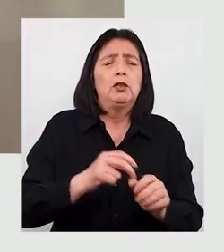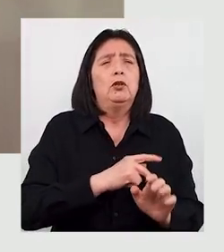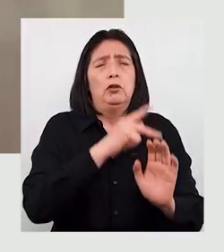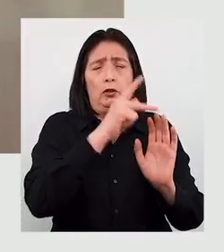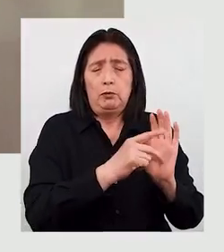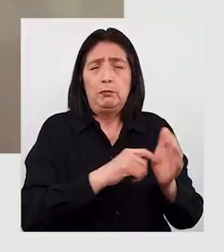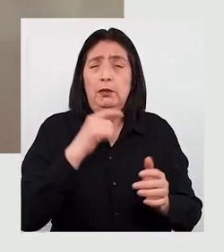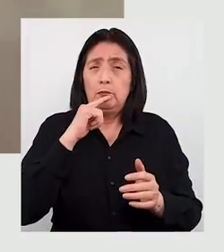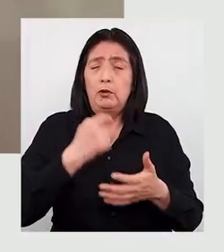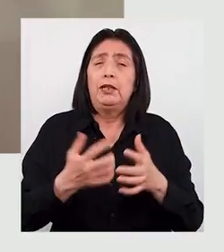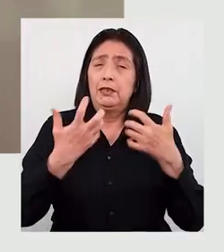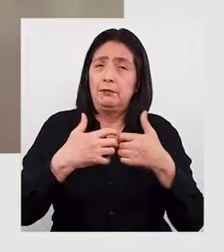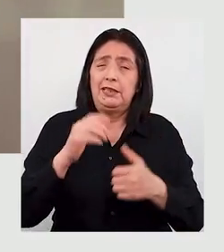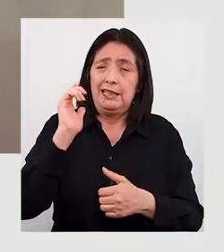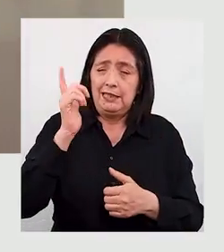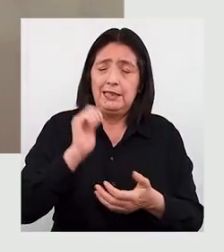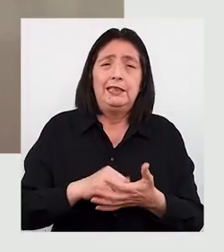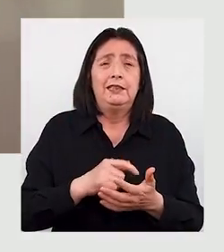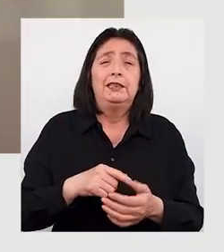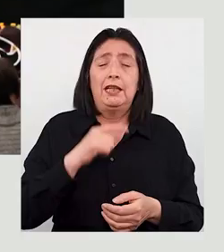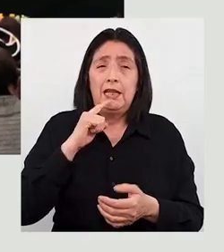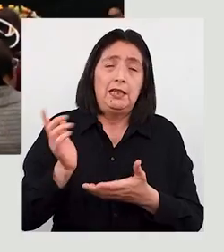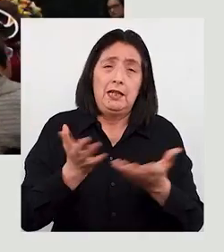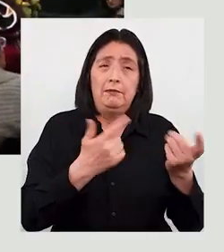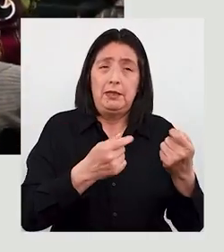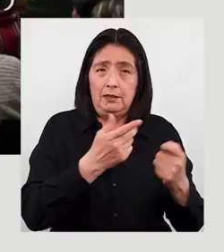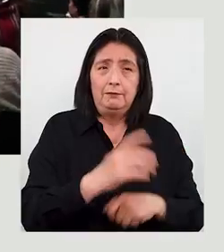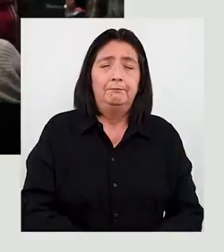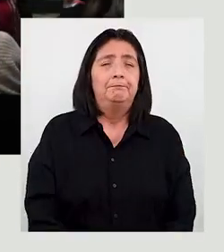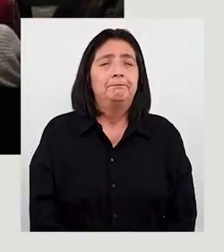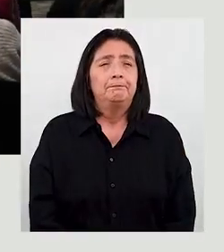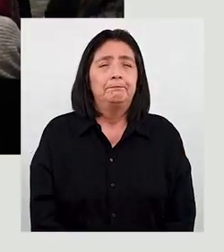programa para mujeres empresarias líderes Ella Exporta.